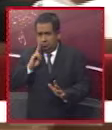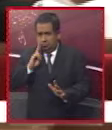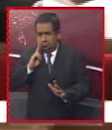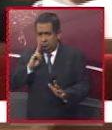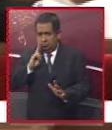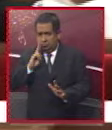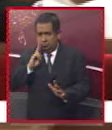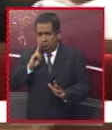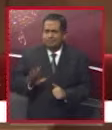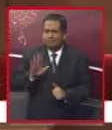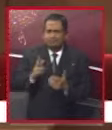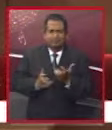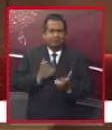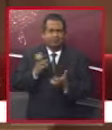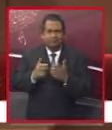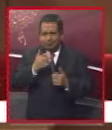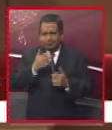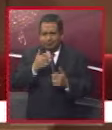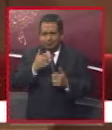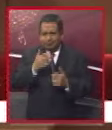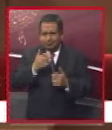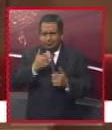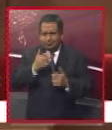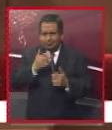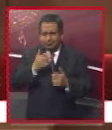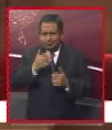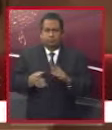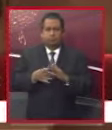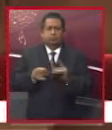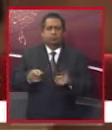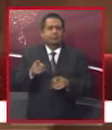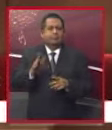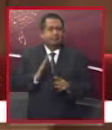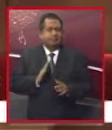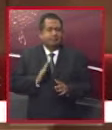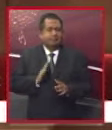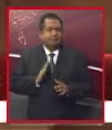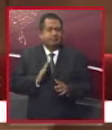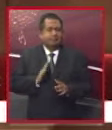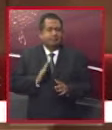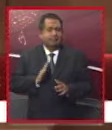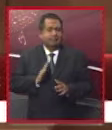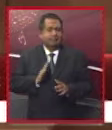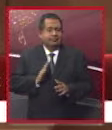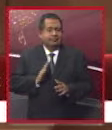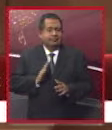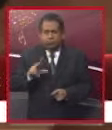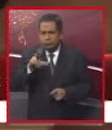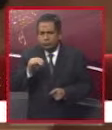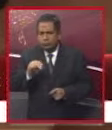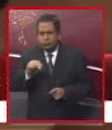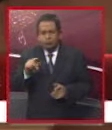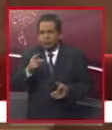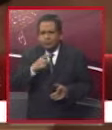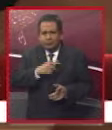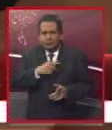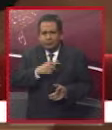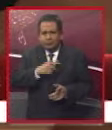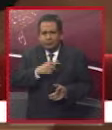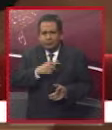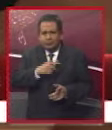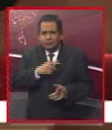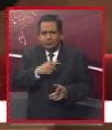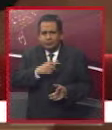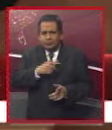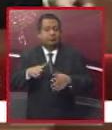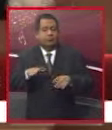Que están jugando con fuego. El ejército es una institución nacional, siempre ha sido respetada. No un